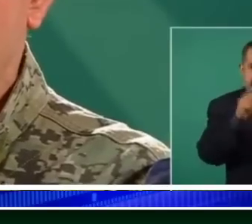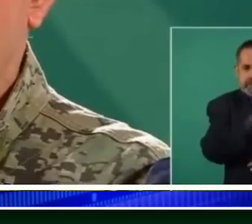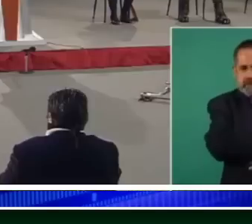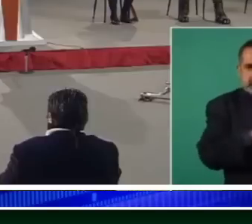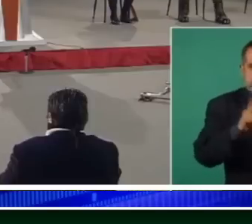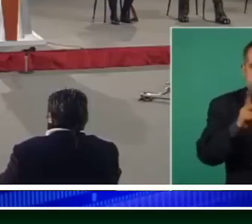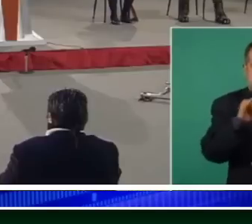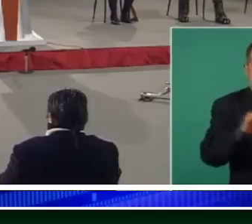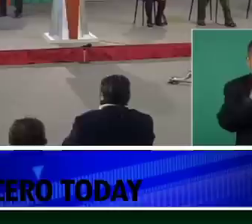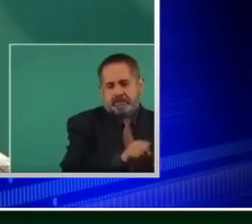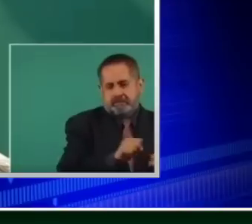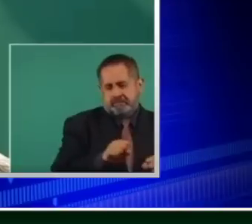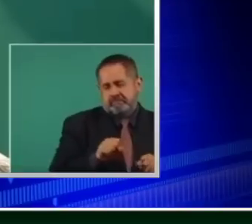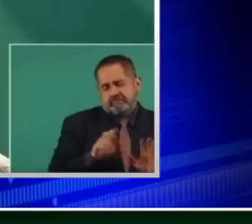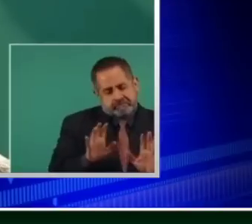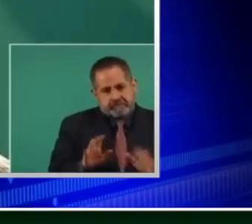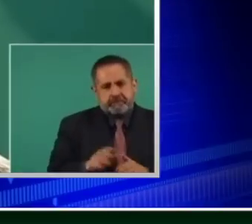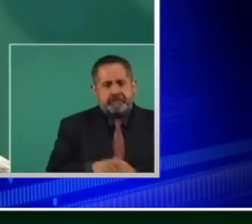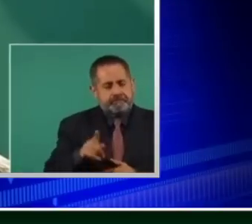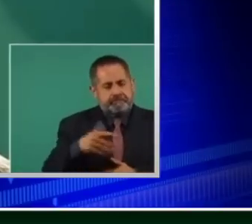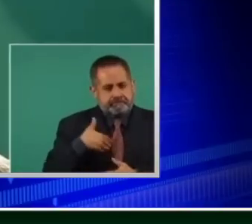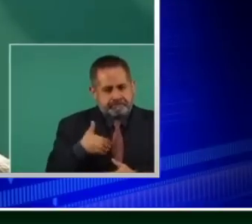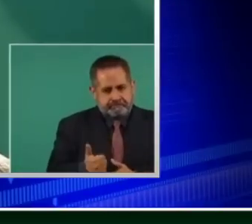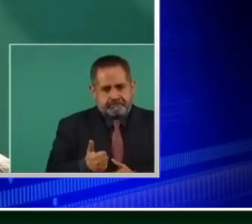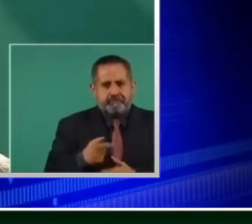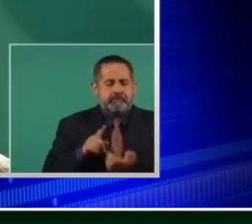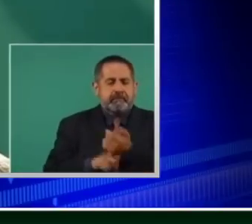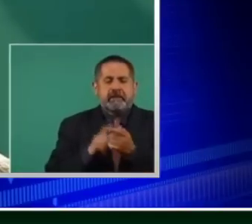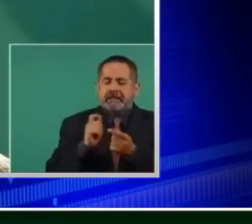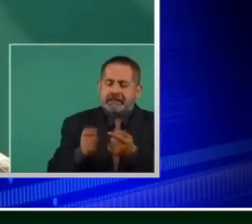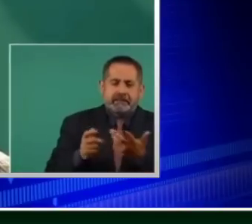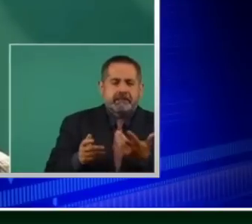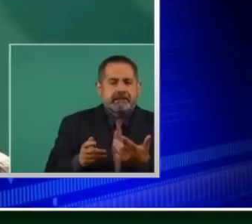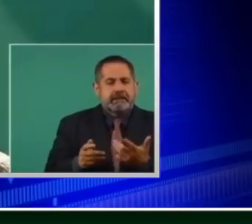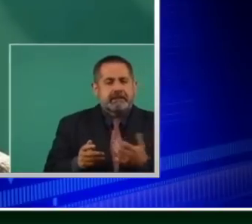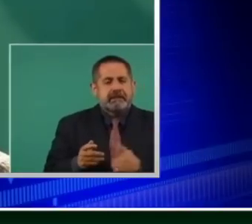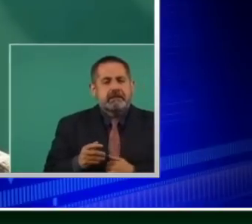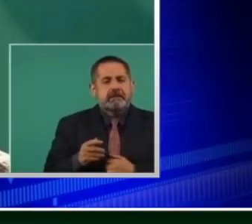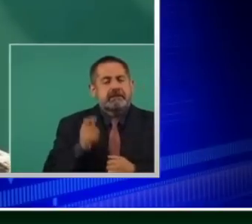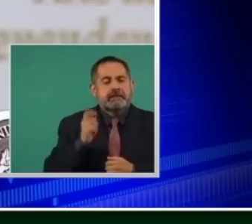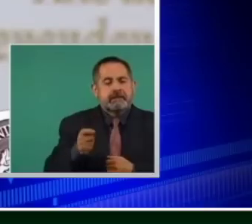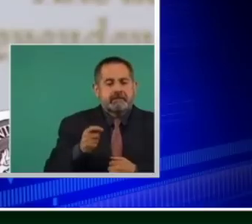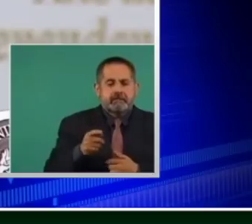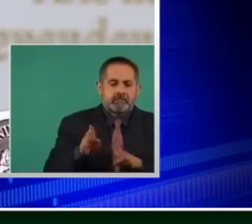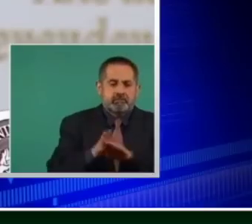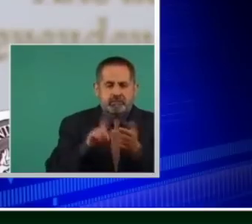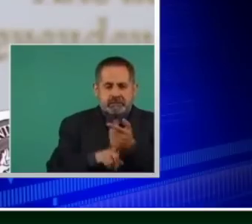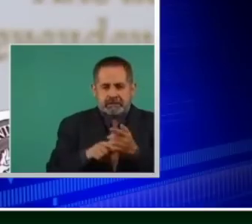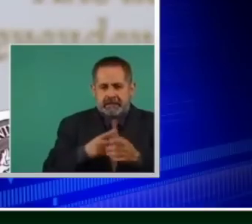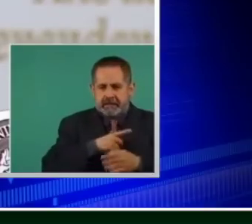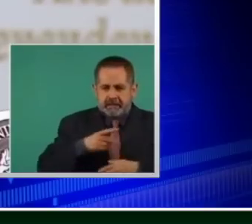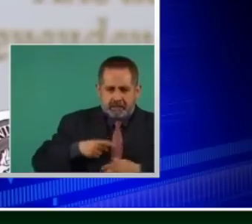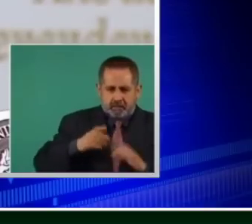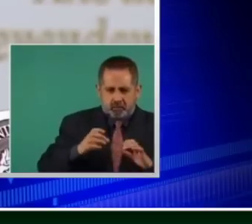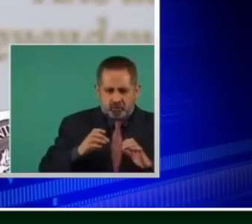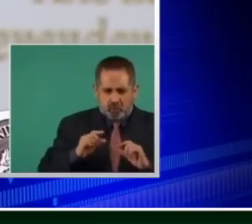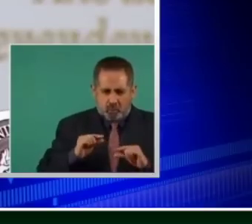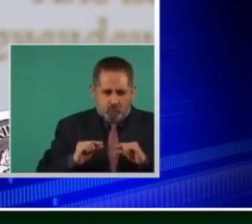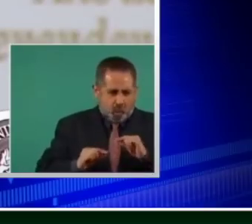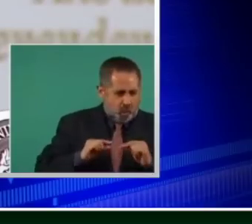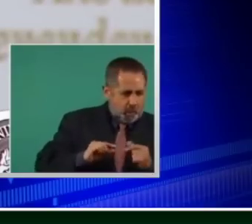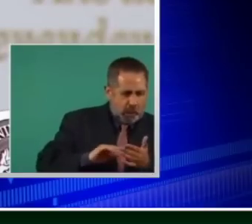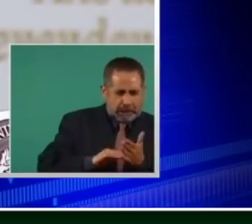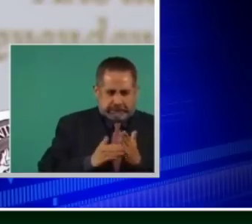hoy entiendan que esto es una pues una una situación que hay que hacer la paso a paso